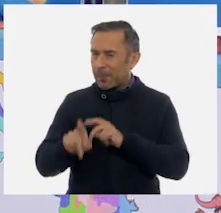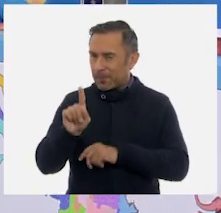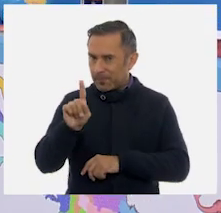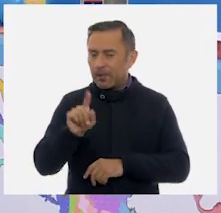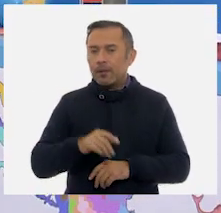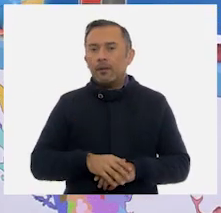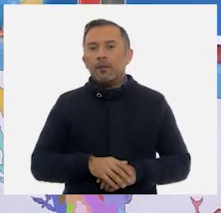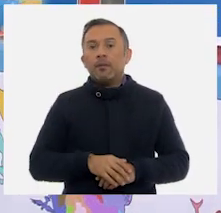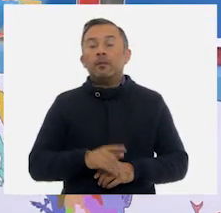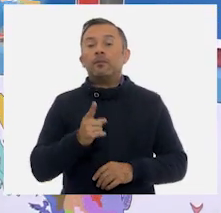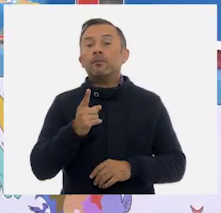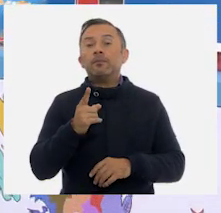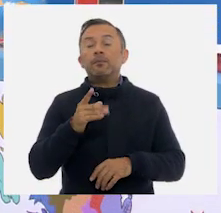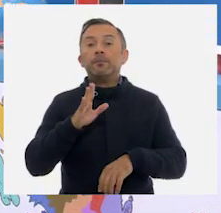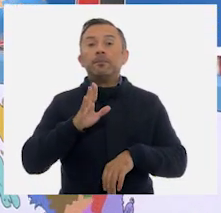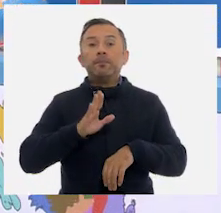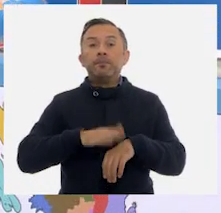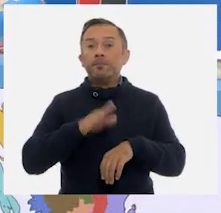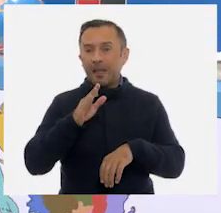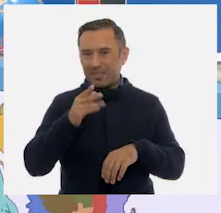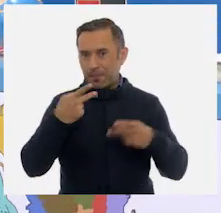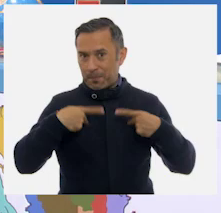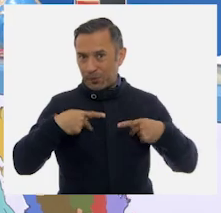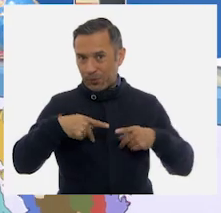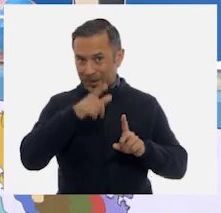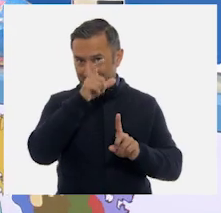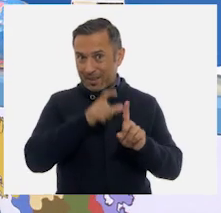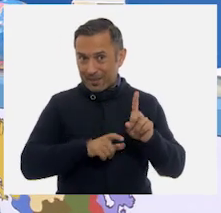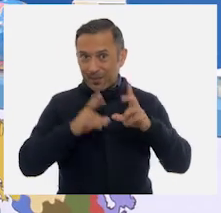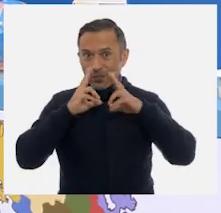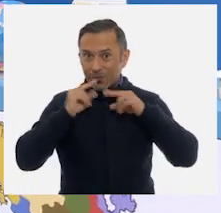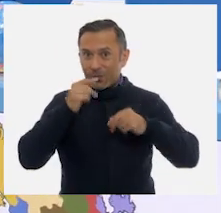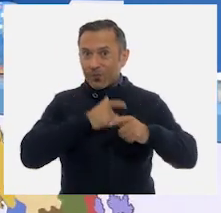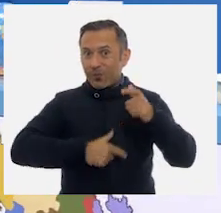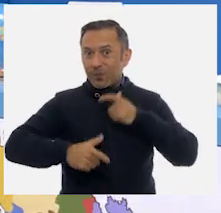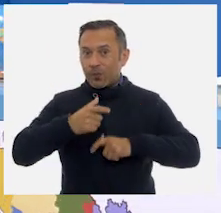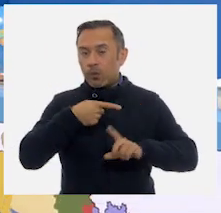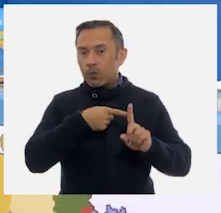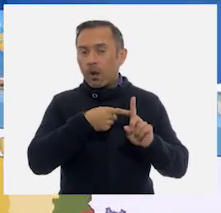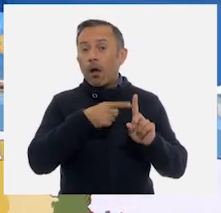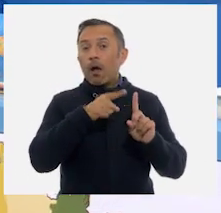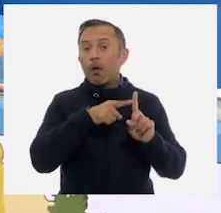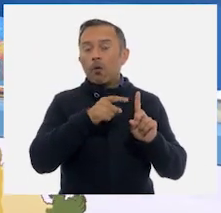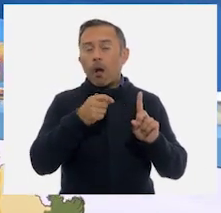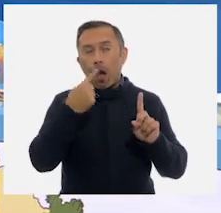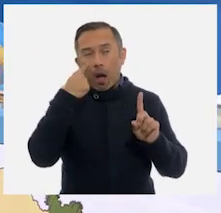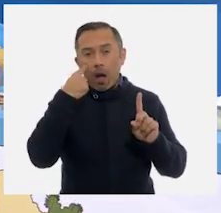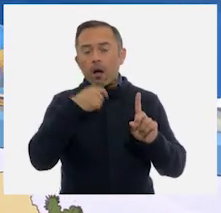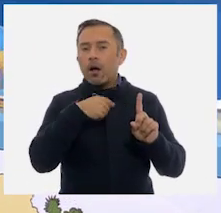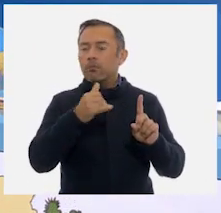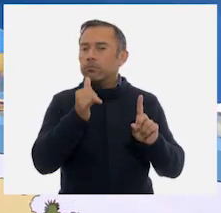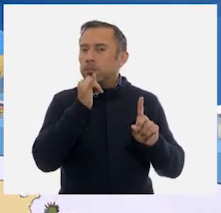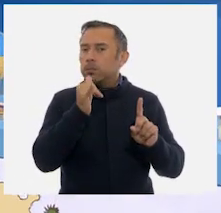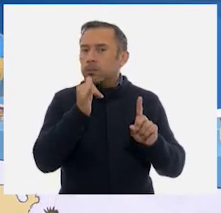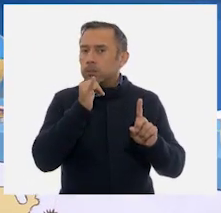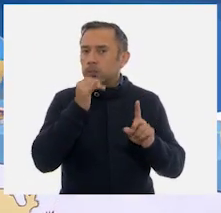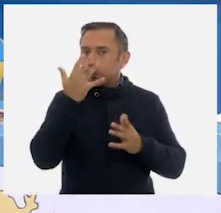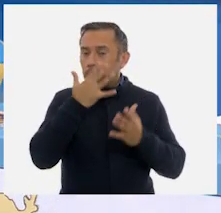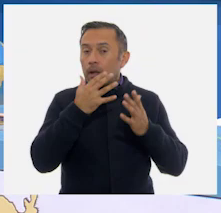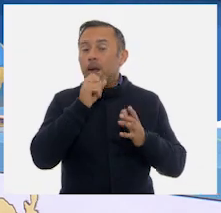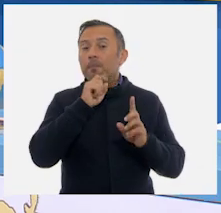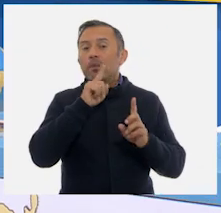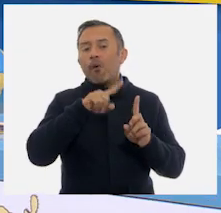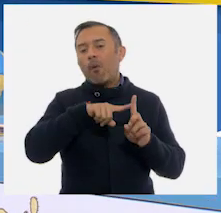de las ideas más difundidas en torno a este personaje son la de su relación con el alcohol y precisamente con las